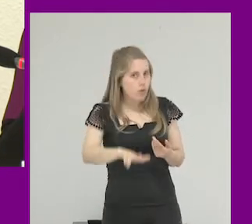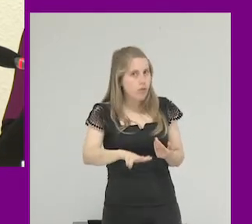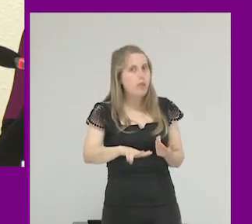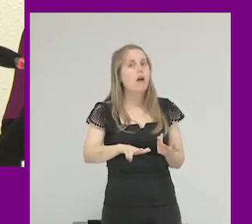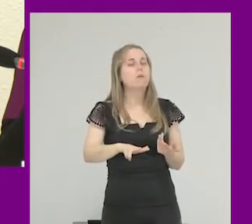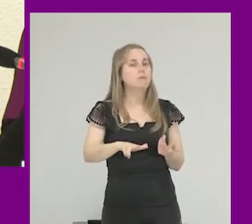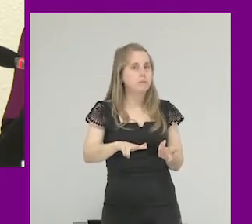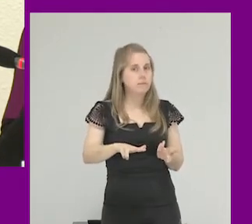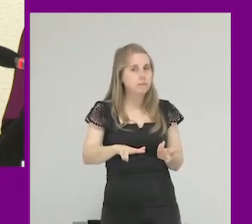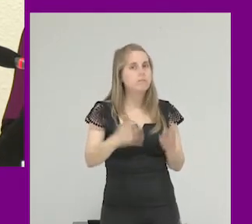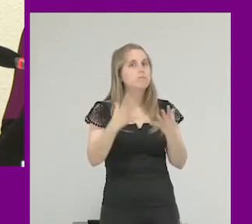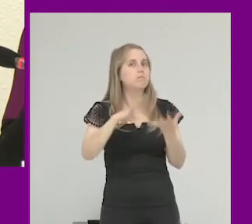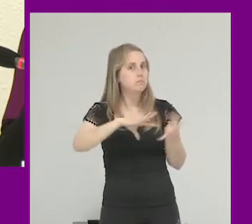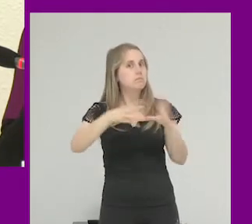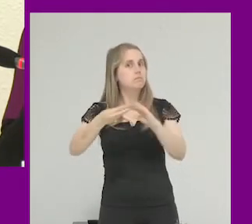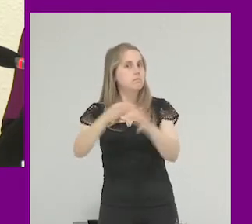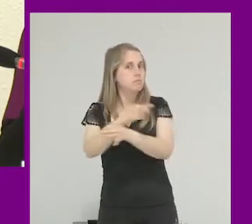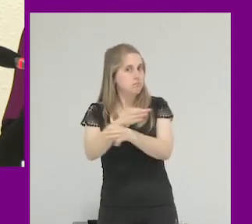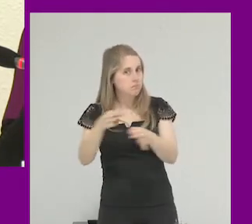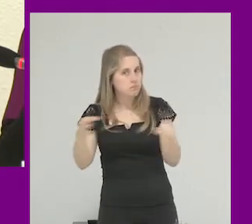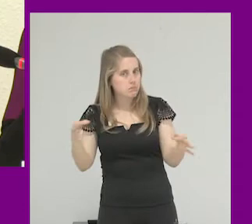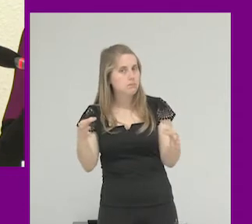esté adecuadamente